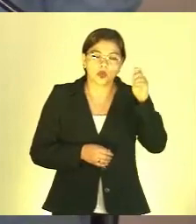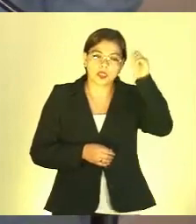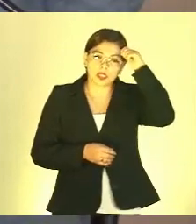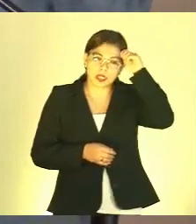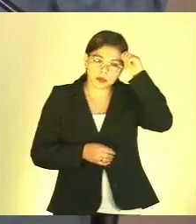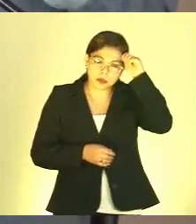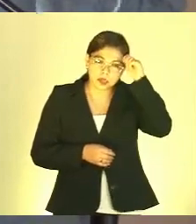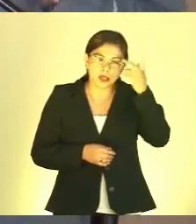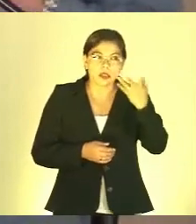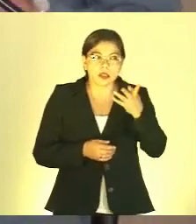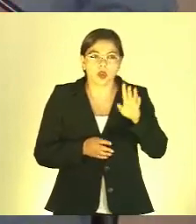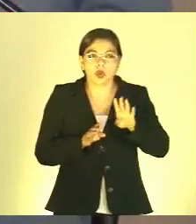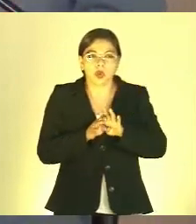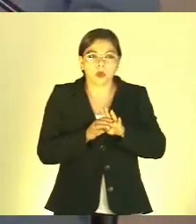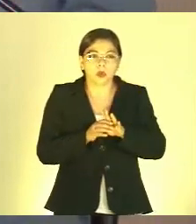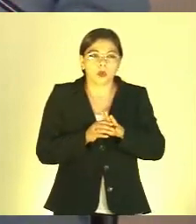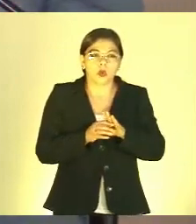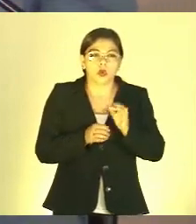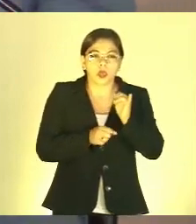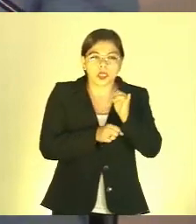de contrainteligencia